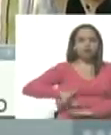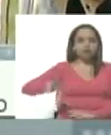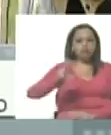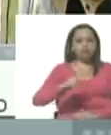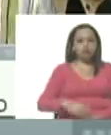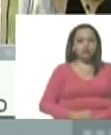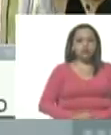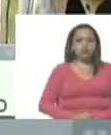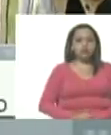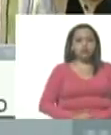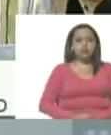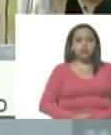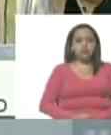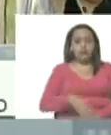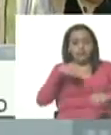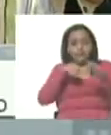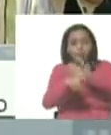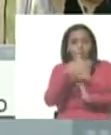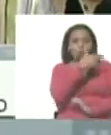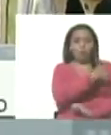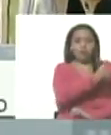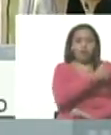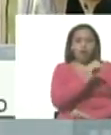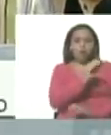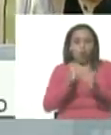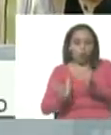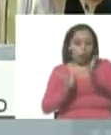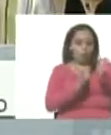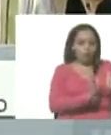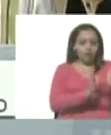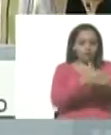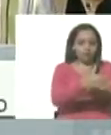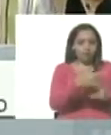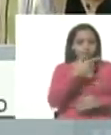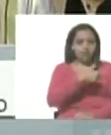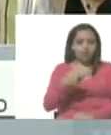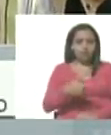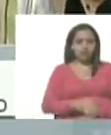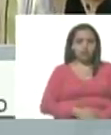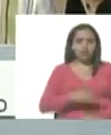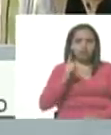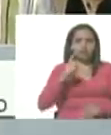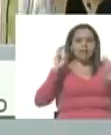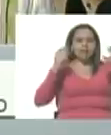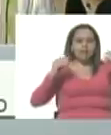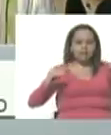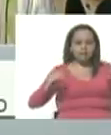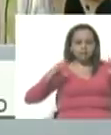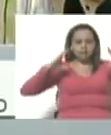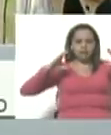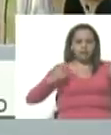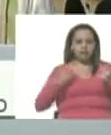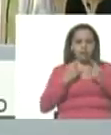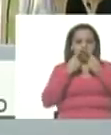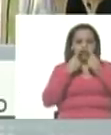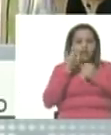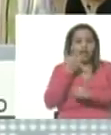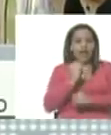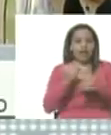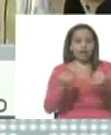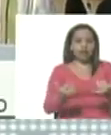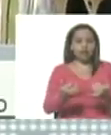para hospitalizar o para aislar pacientes. Igualmente con el tema de los ventiladores, presidente, tenemos en este